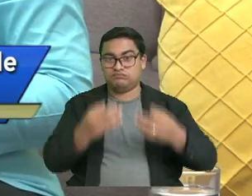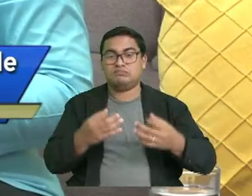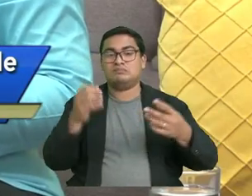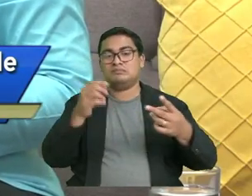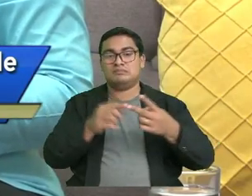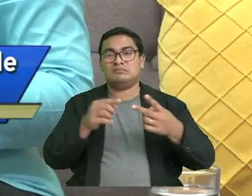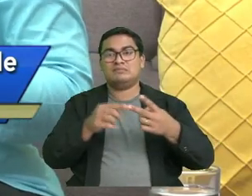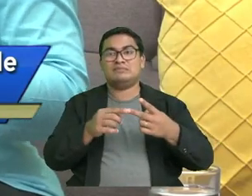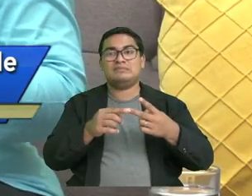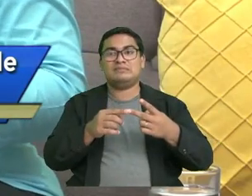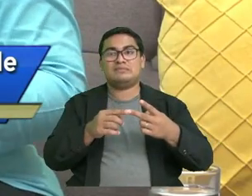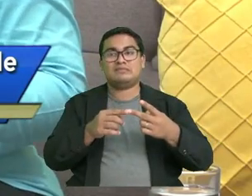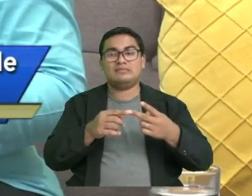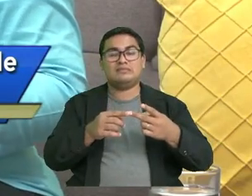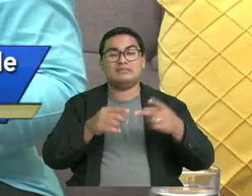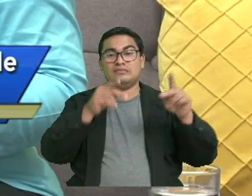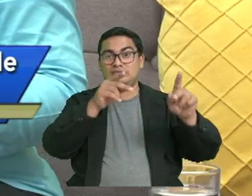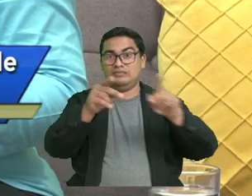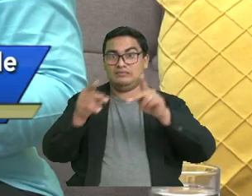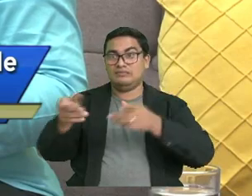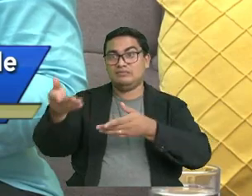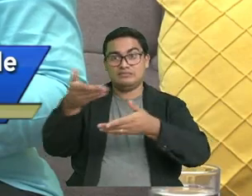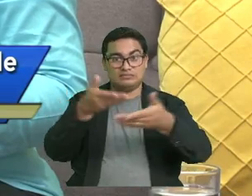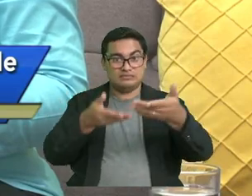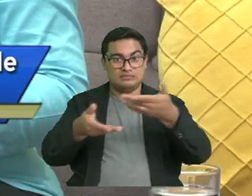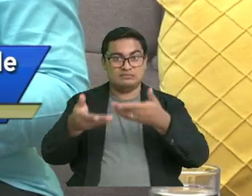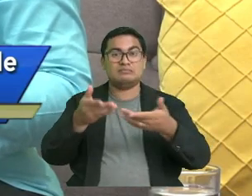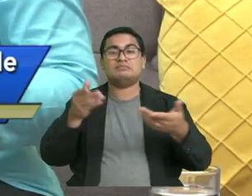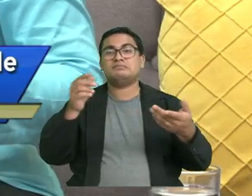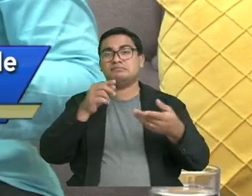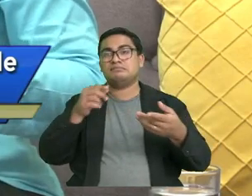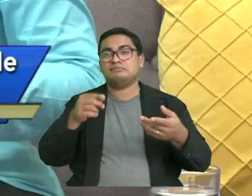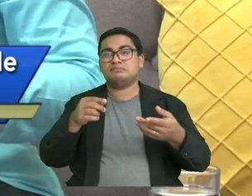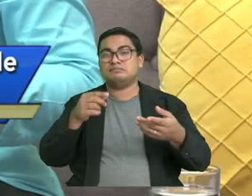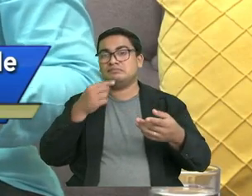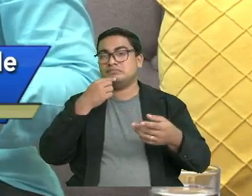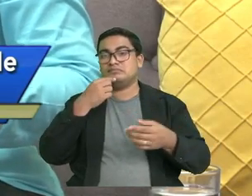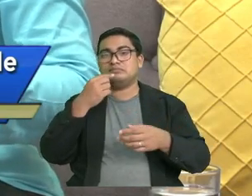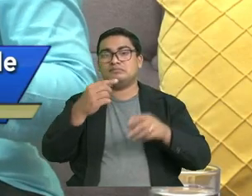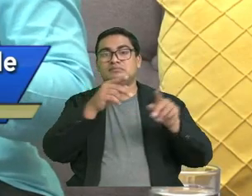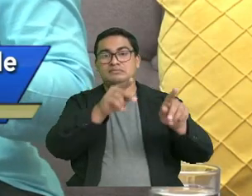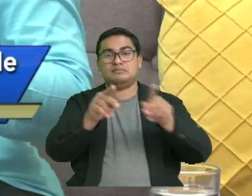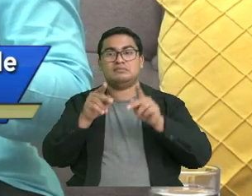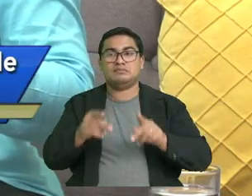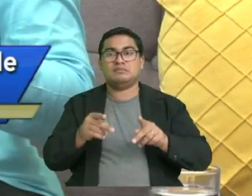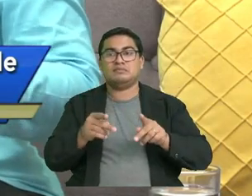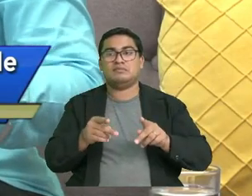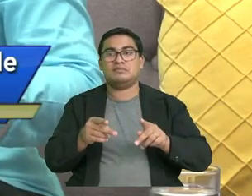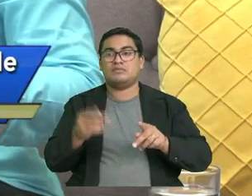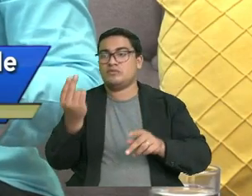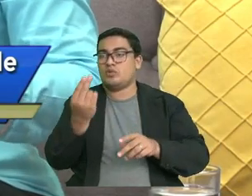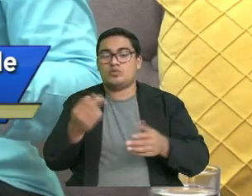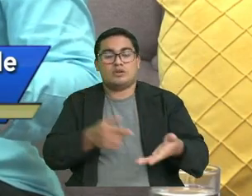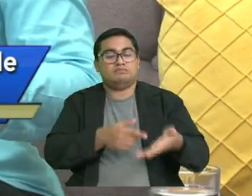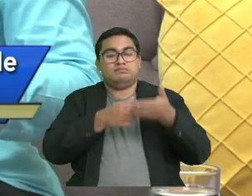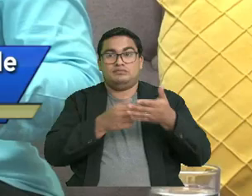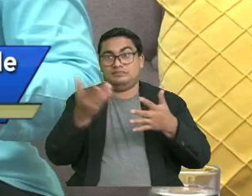va a generar confianza. Sí, sí. Porque las personas que van a usar, que